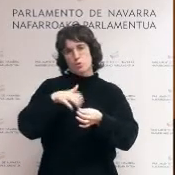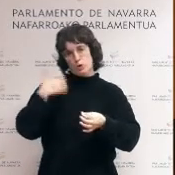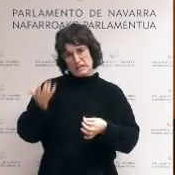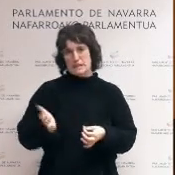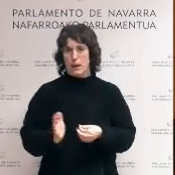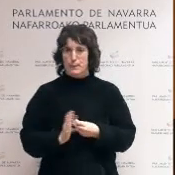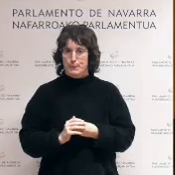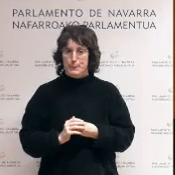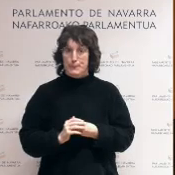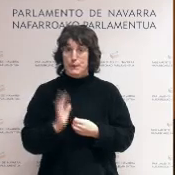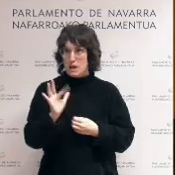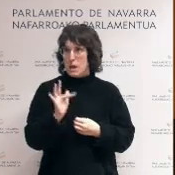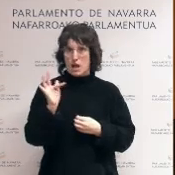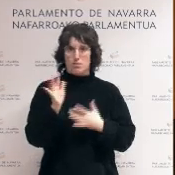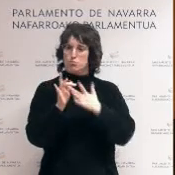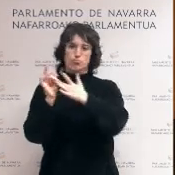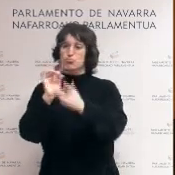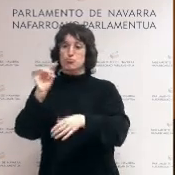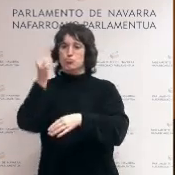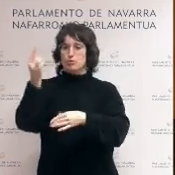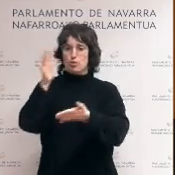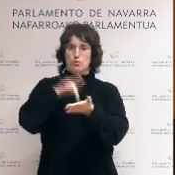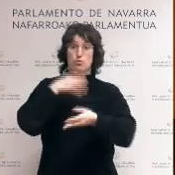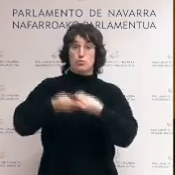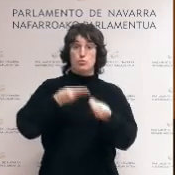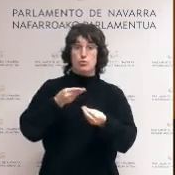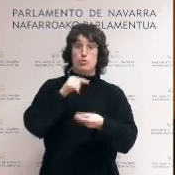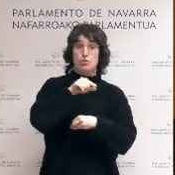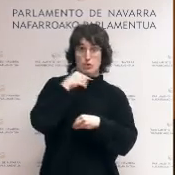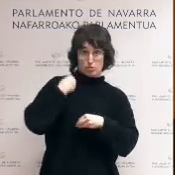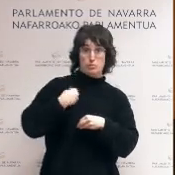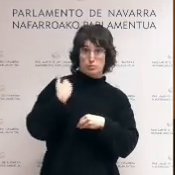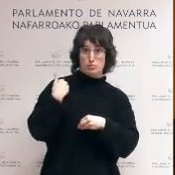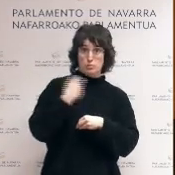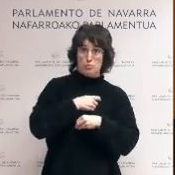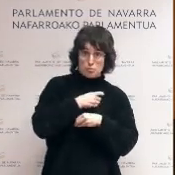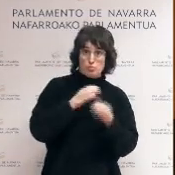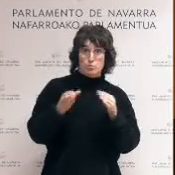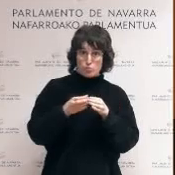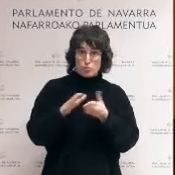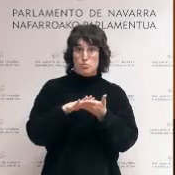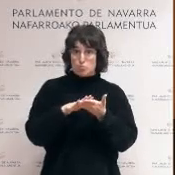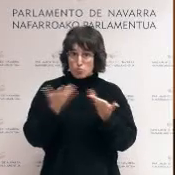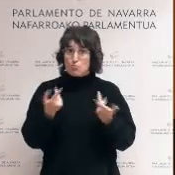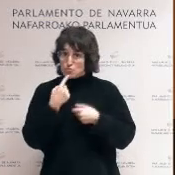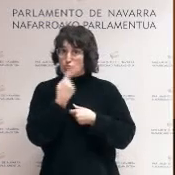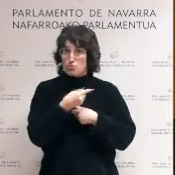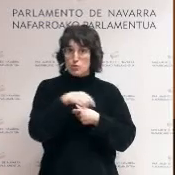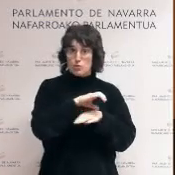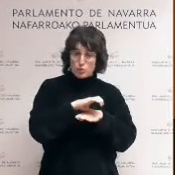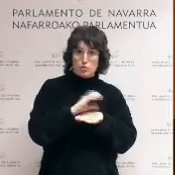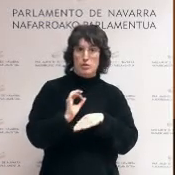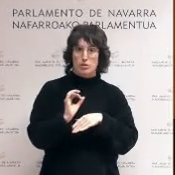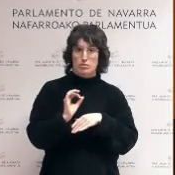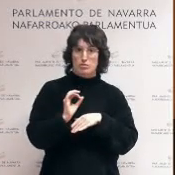haga además antes que nadie, porque esto, y lo dijimos en una comisión al oído, señor consejero, lo tenía que haber